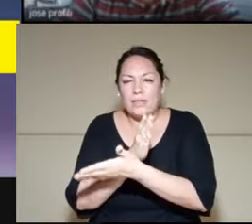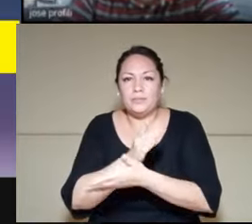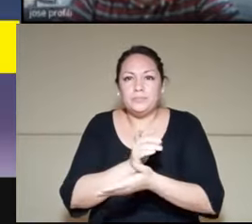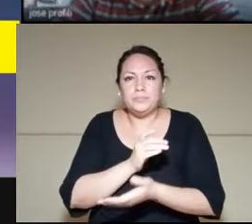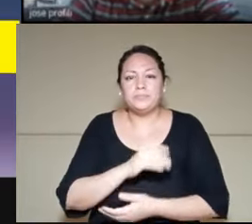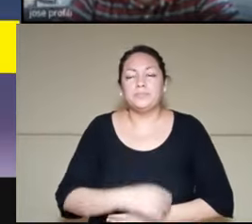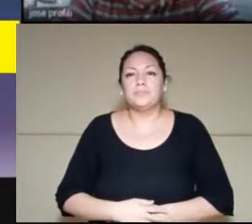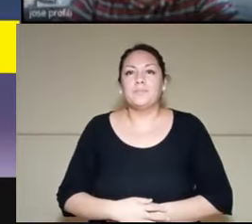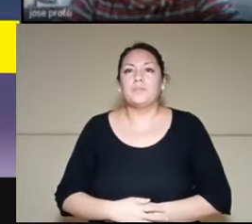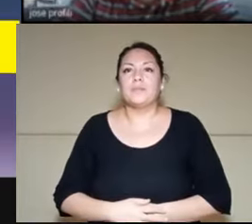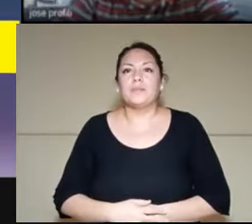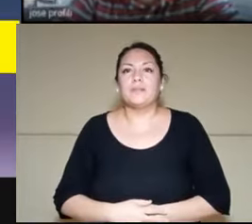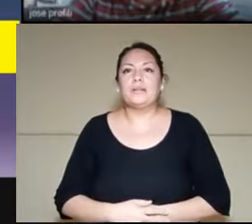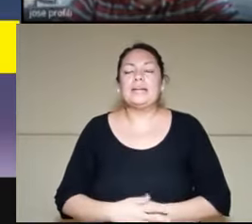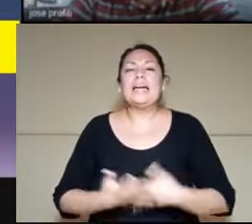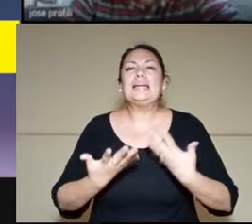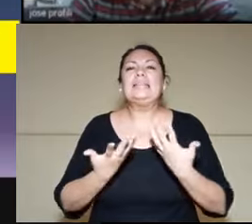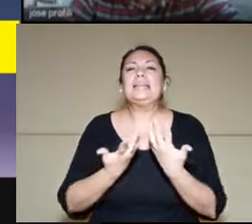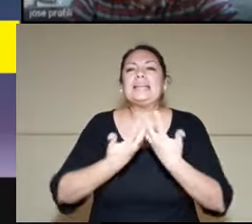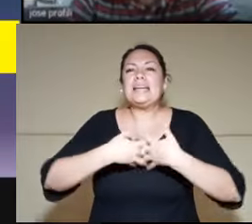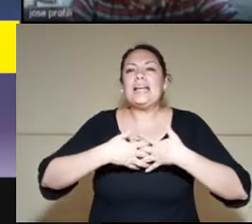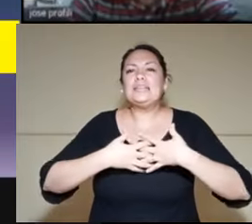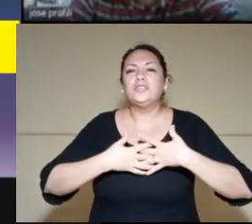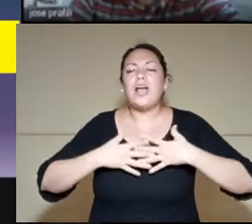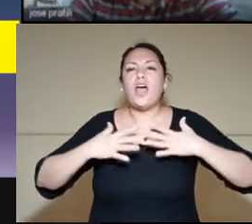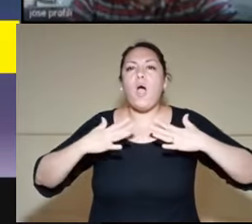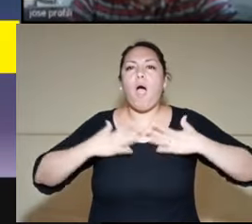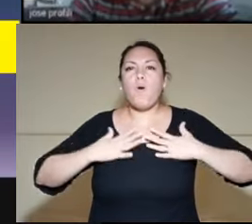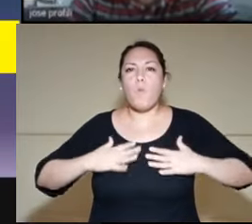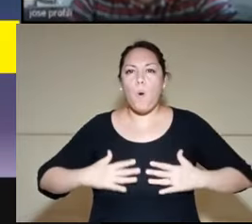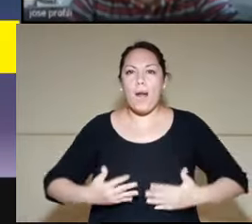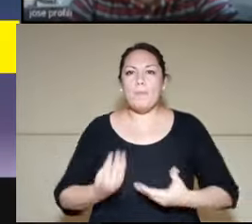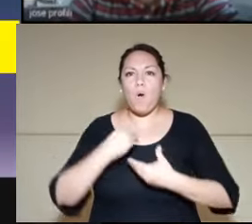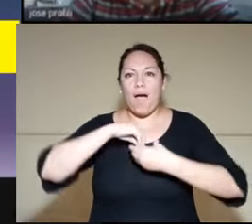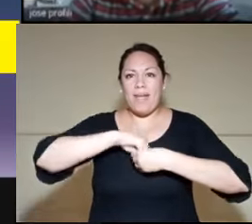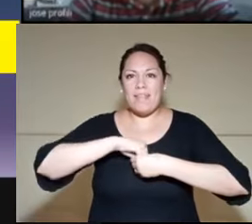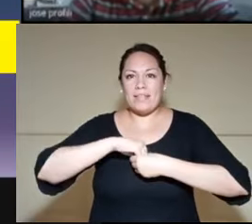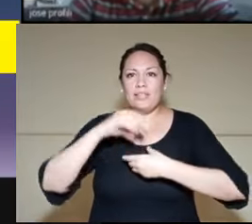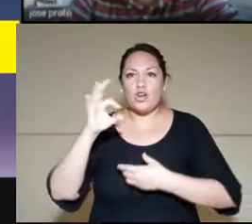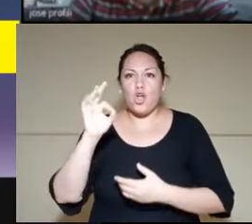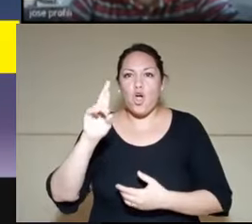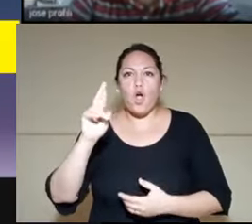Quiere decir todo lo que está relacionado con los órganos.